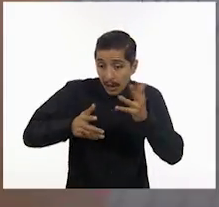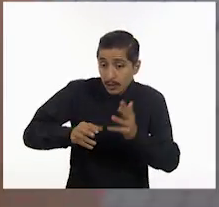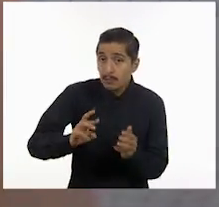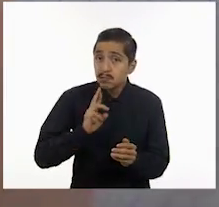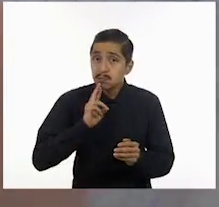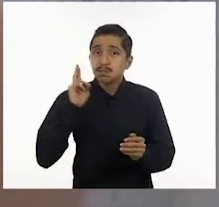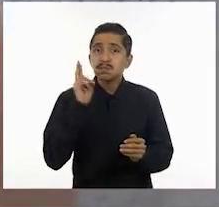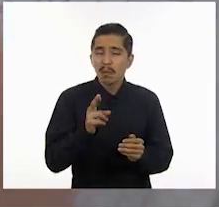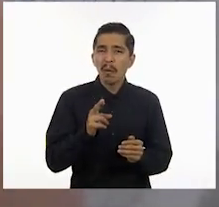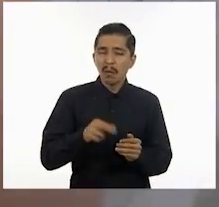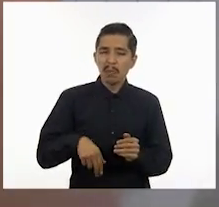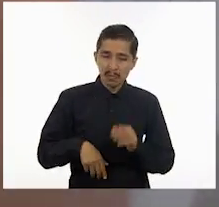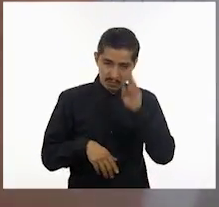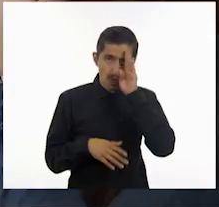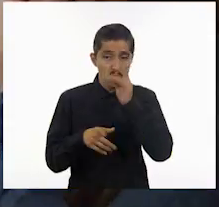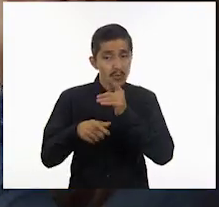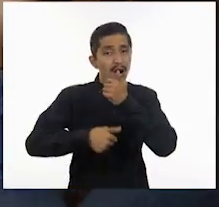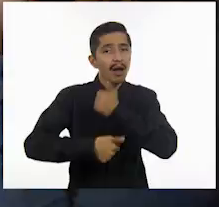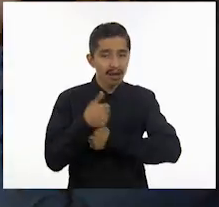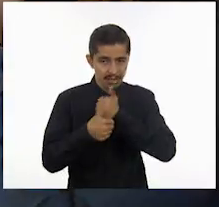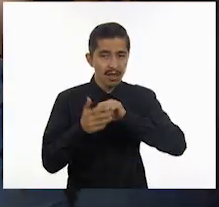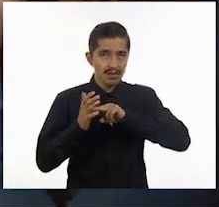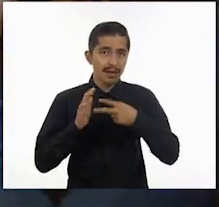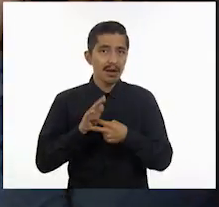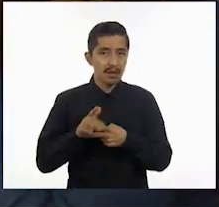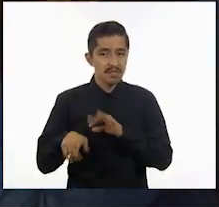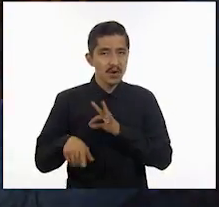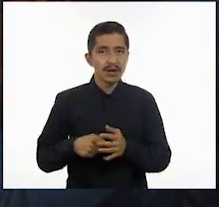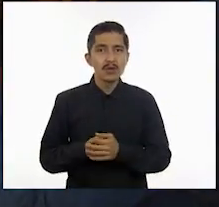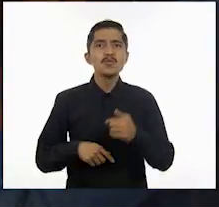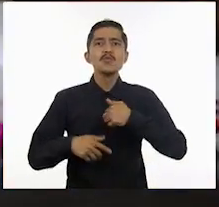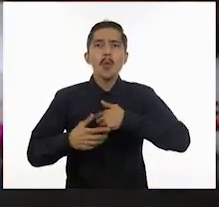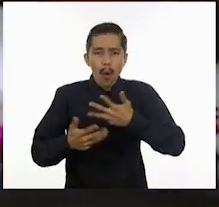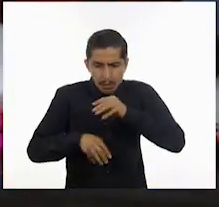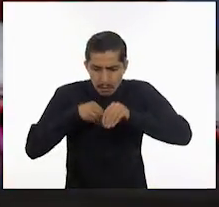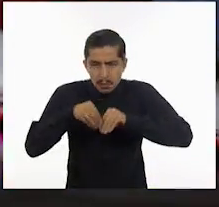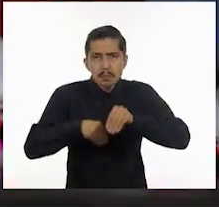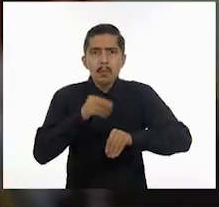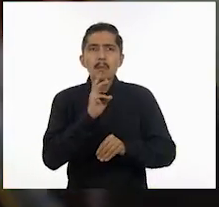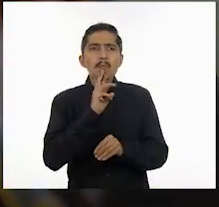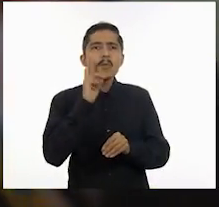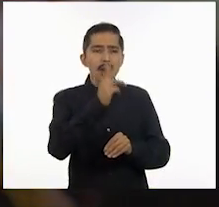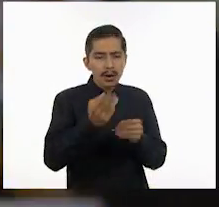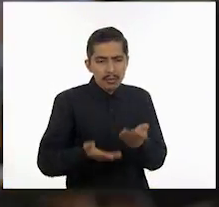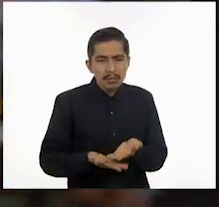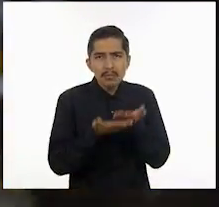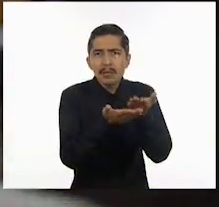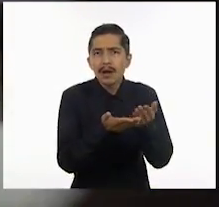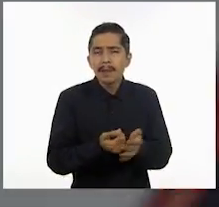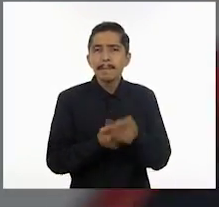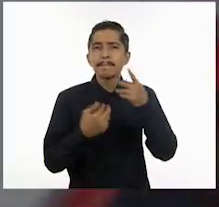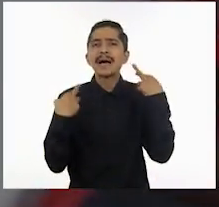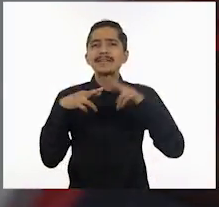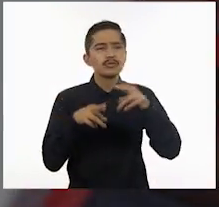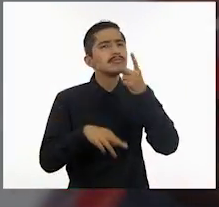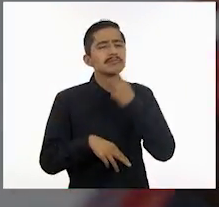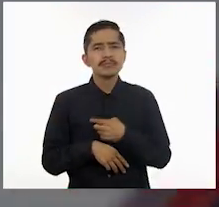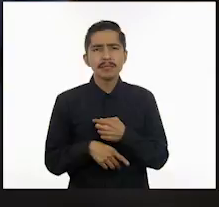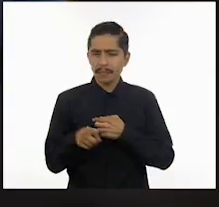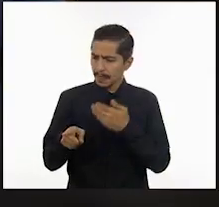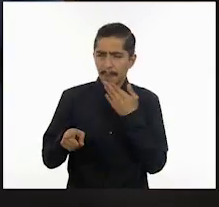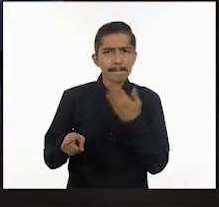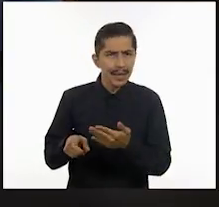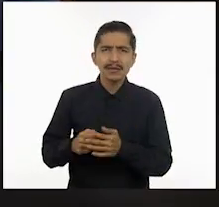resolver, debería considerar una carrera en ingeniería. Yo lo resolví, lo entregué, pero el maestro me dijo, está